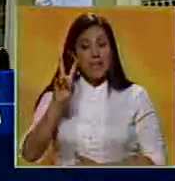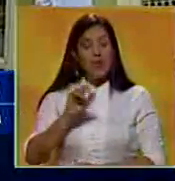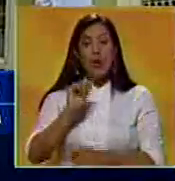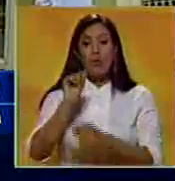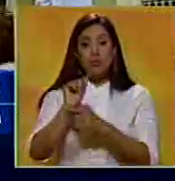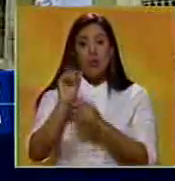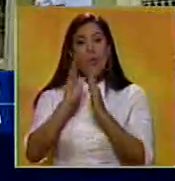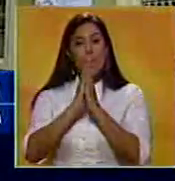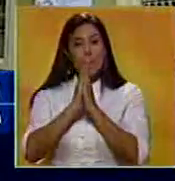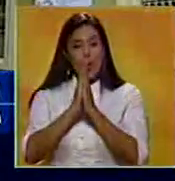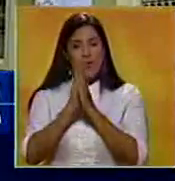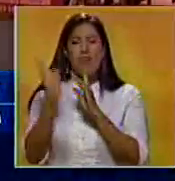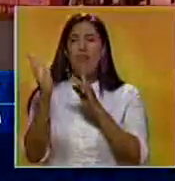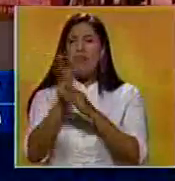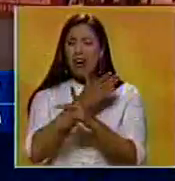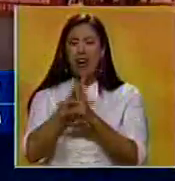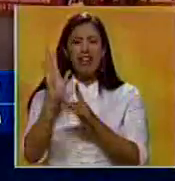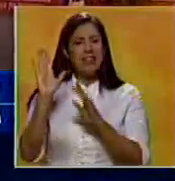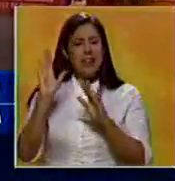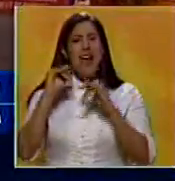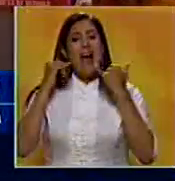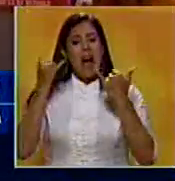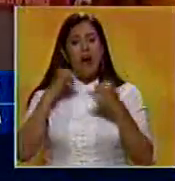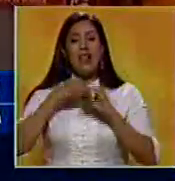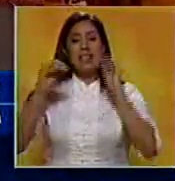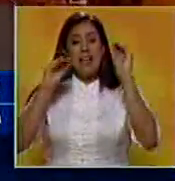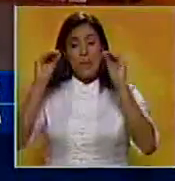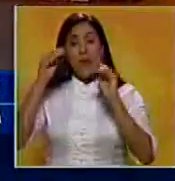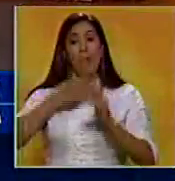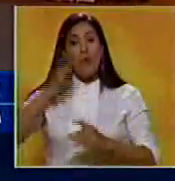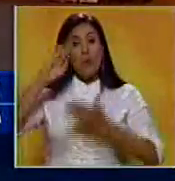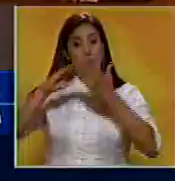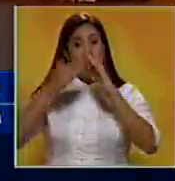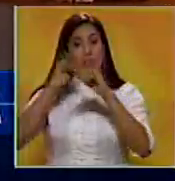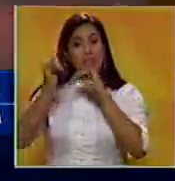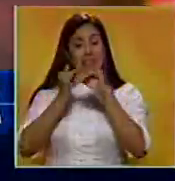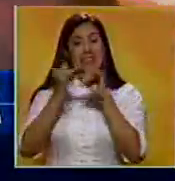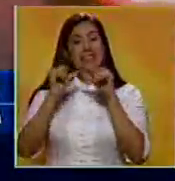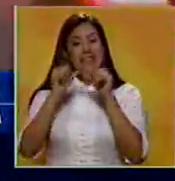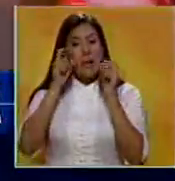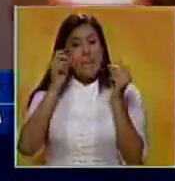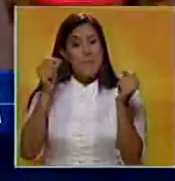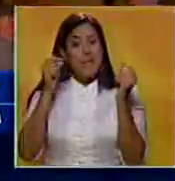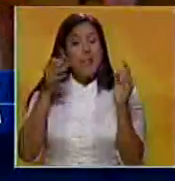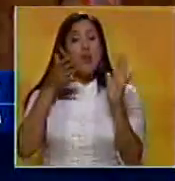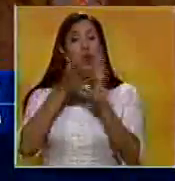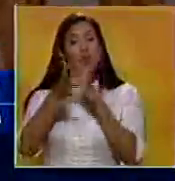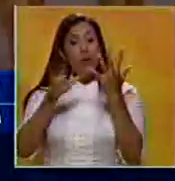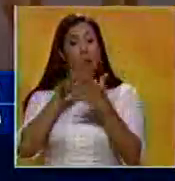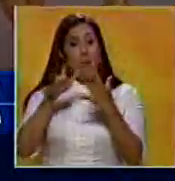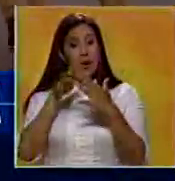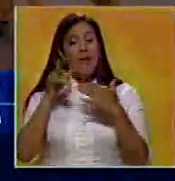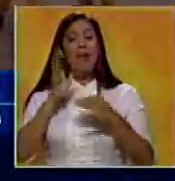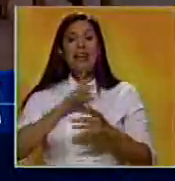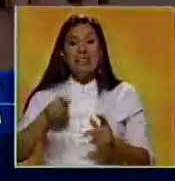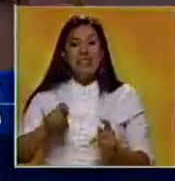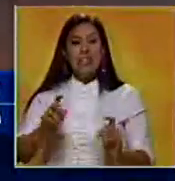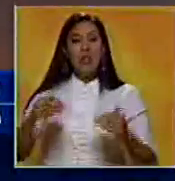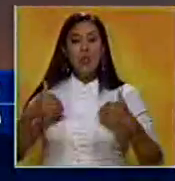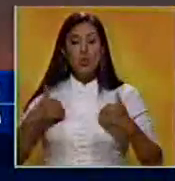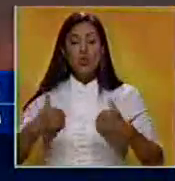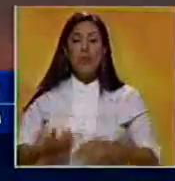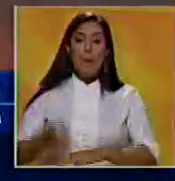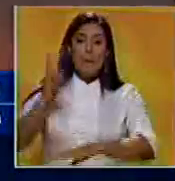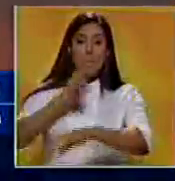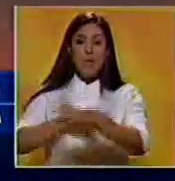exige el cese de estos actos de provocación y hace un llamado a la comunidad internacional a mantenerse alerta ante esta acciones que pretenden afectar